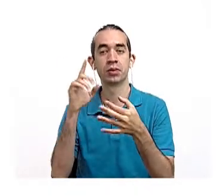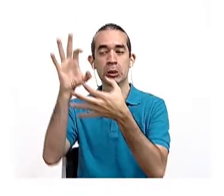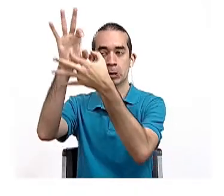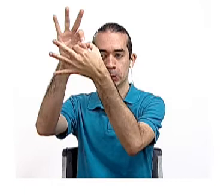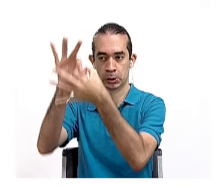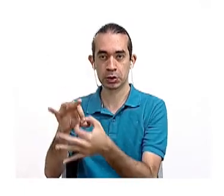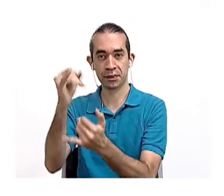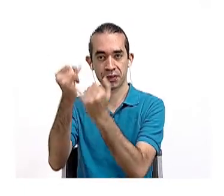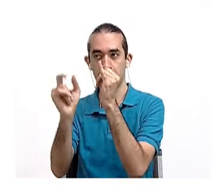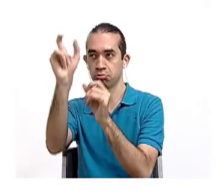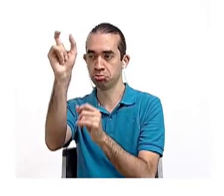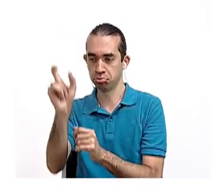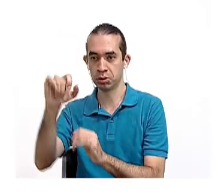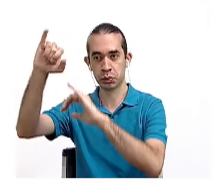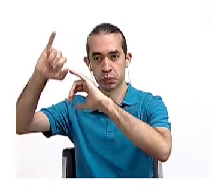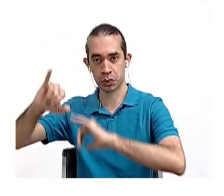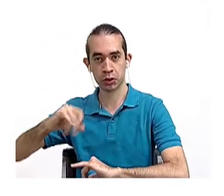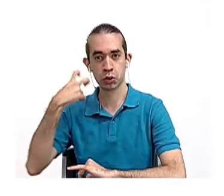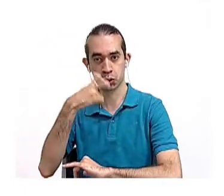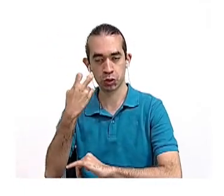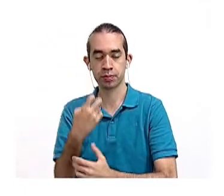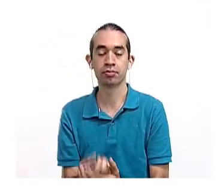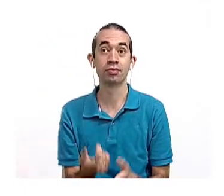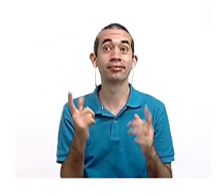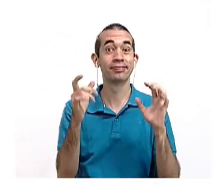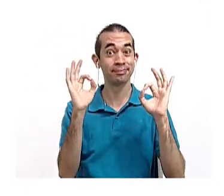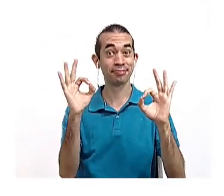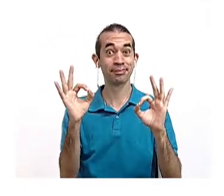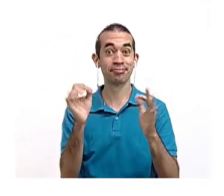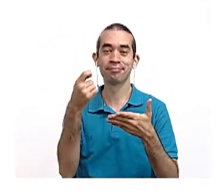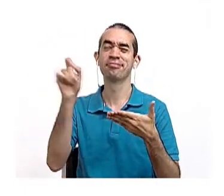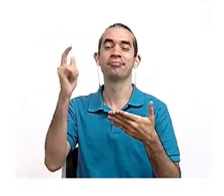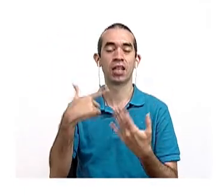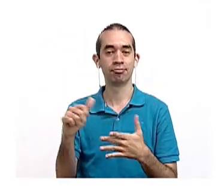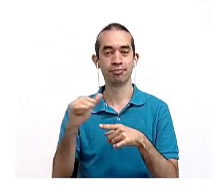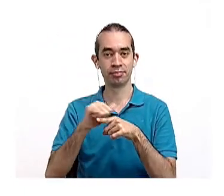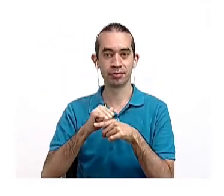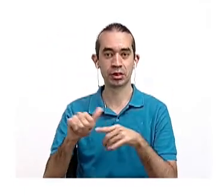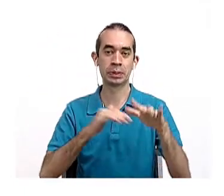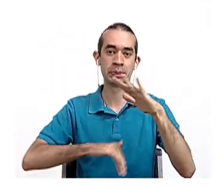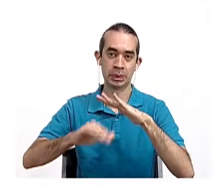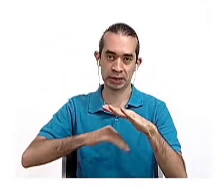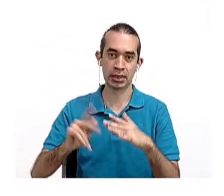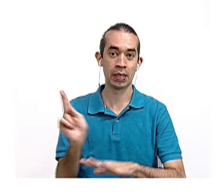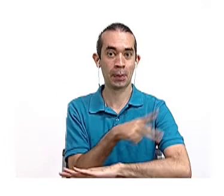finales. Listo, hemos repasado las partes básicas de la poesía. Volvamos a la clase.